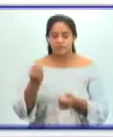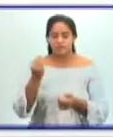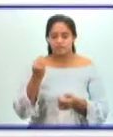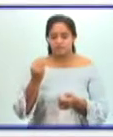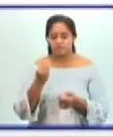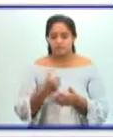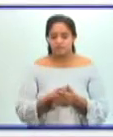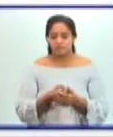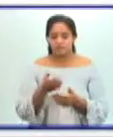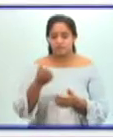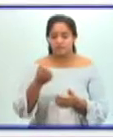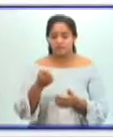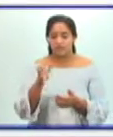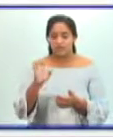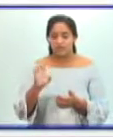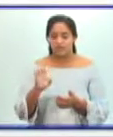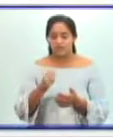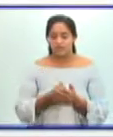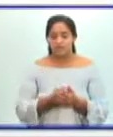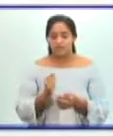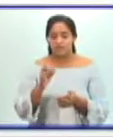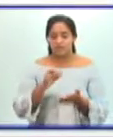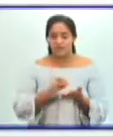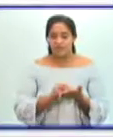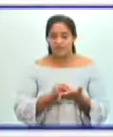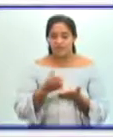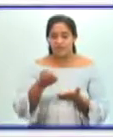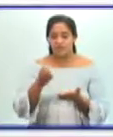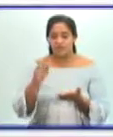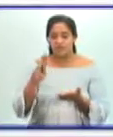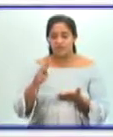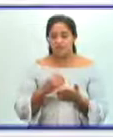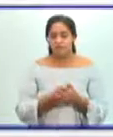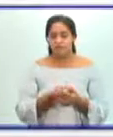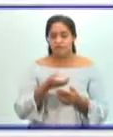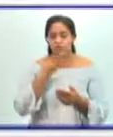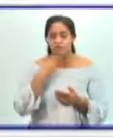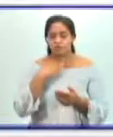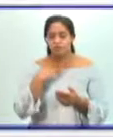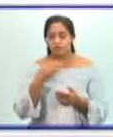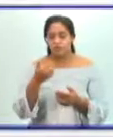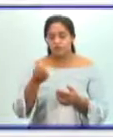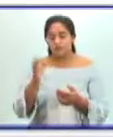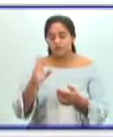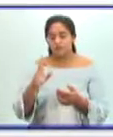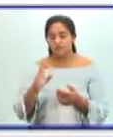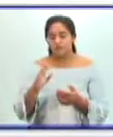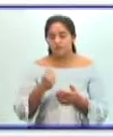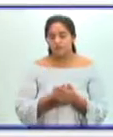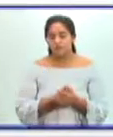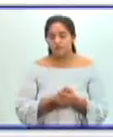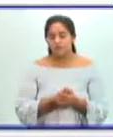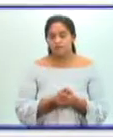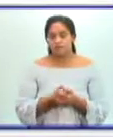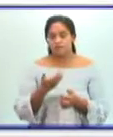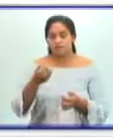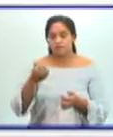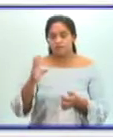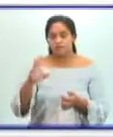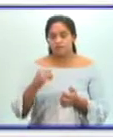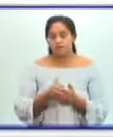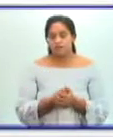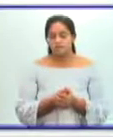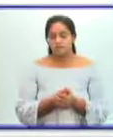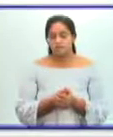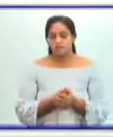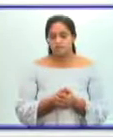que AE es a AD, como AF es a AC, estamos en presencia de la primera